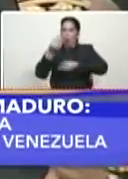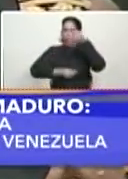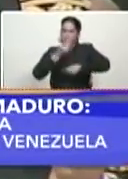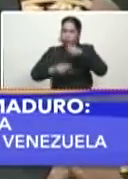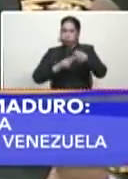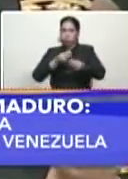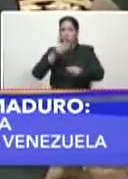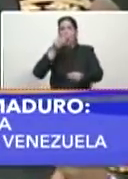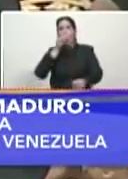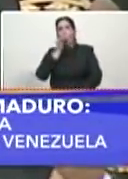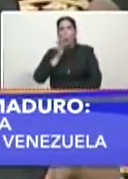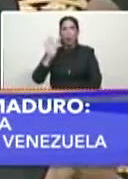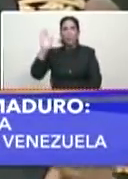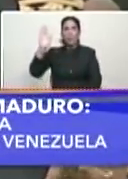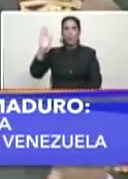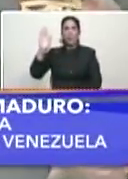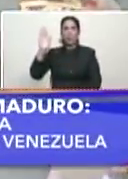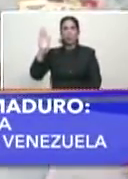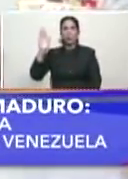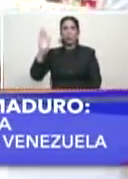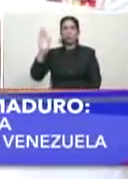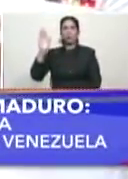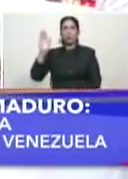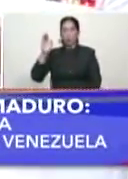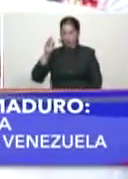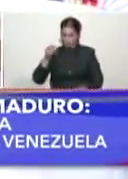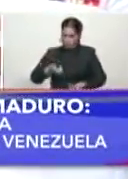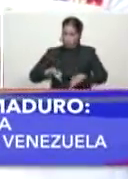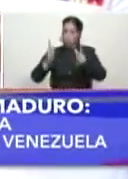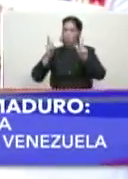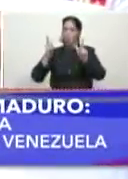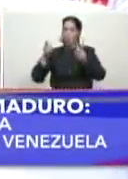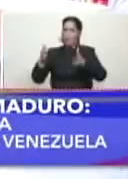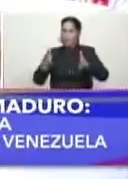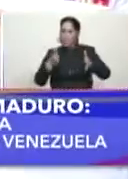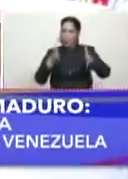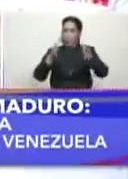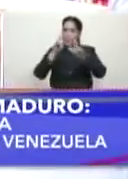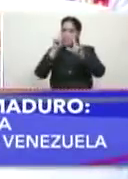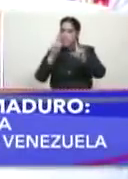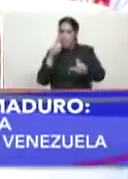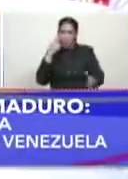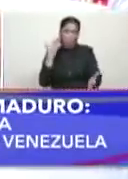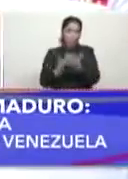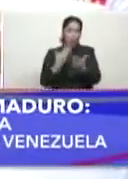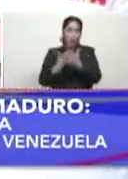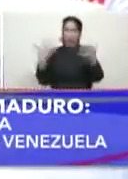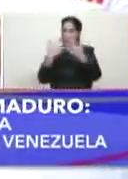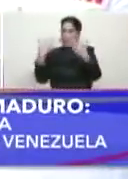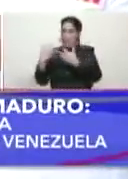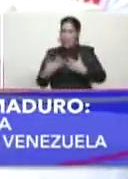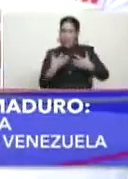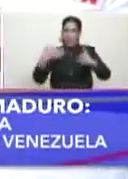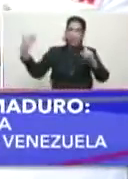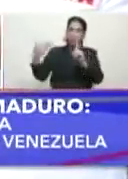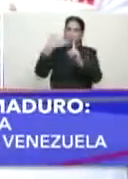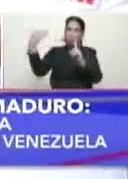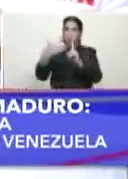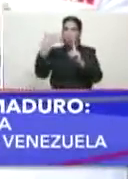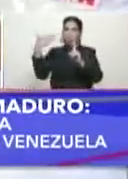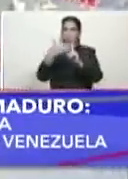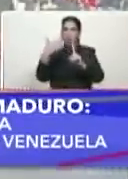juramento, por haber pasado por desierto, por pruebas, por guarimba, por ataques.